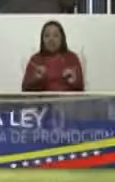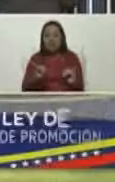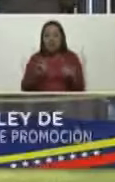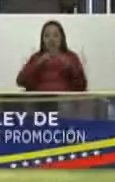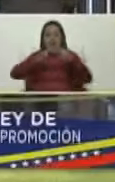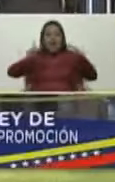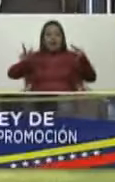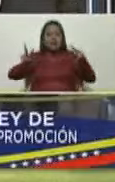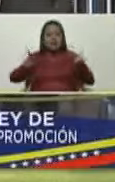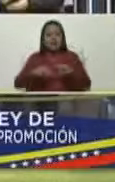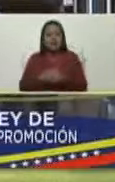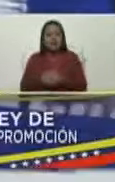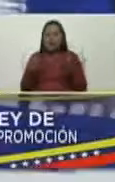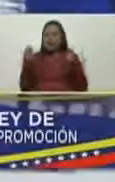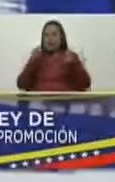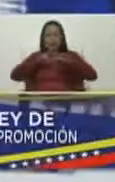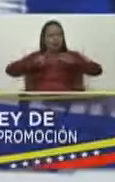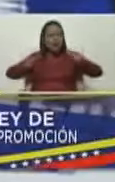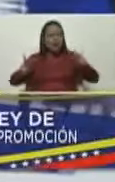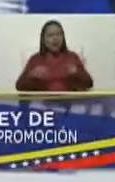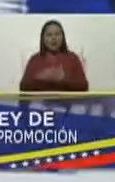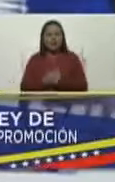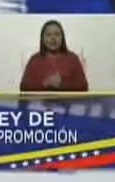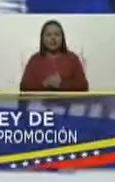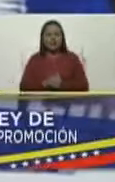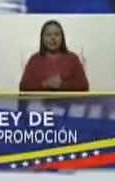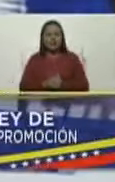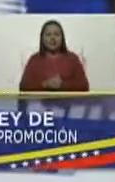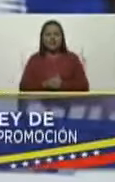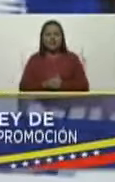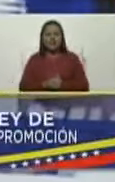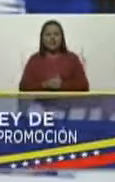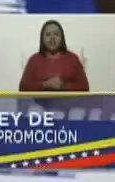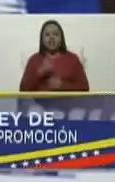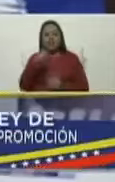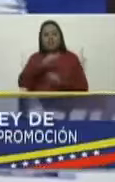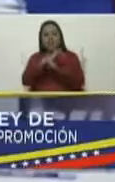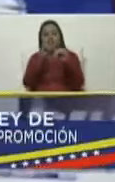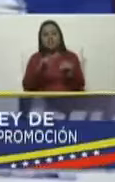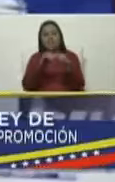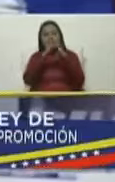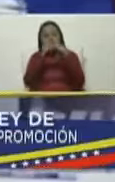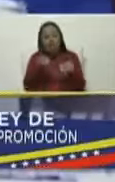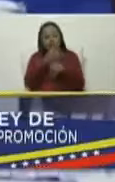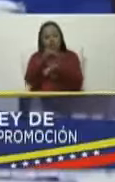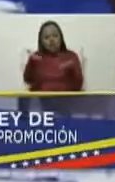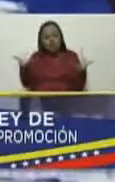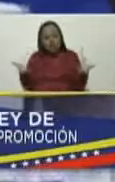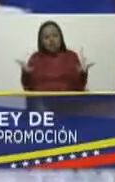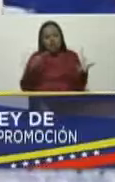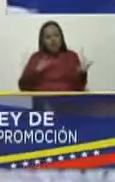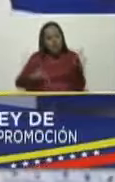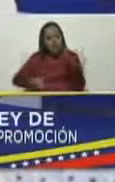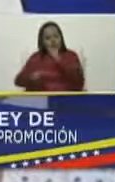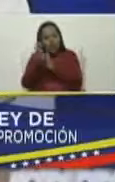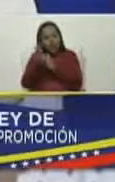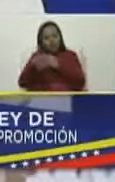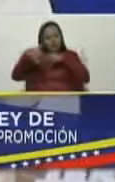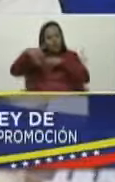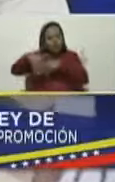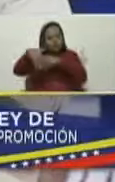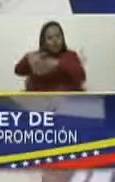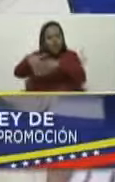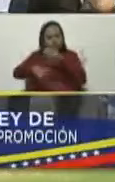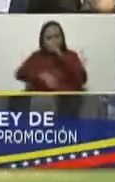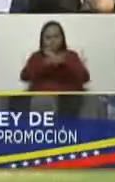paz, mucha paz y felicidad para todos. Me voy a la preinmigración, me voy